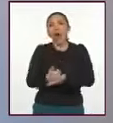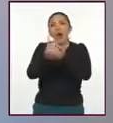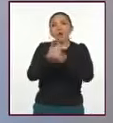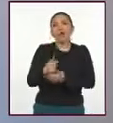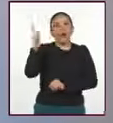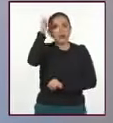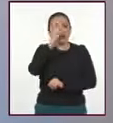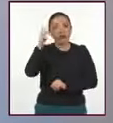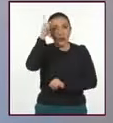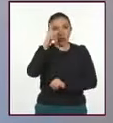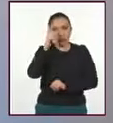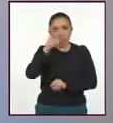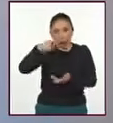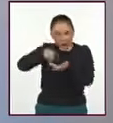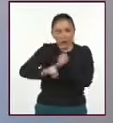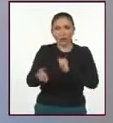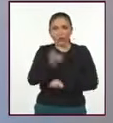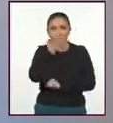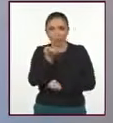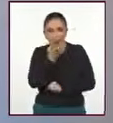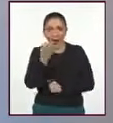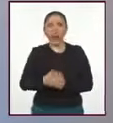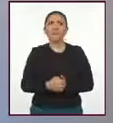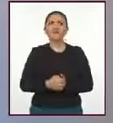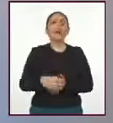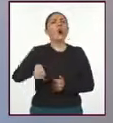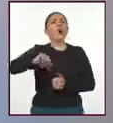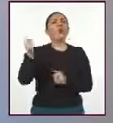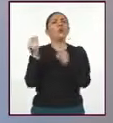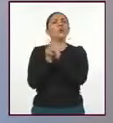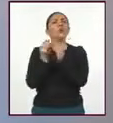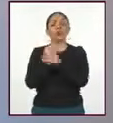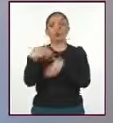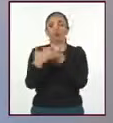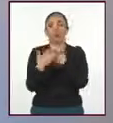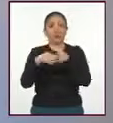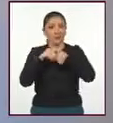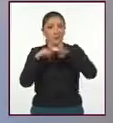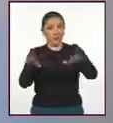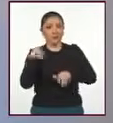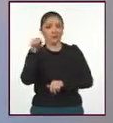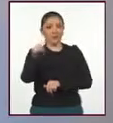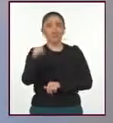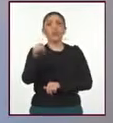el entorno escolar, hay un curso que está por salir en el cual se